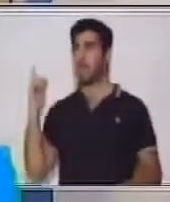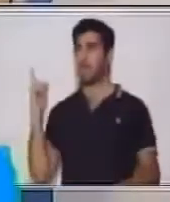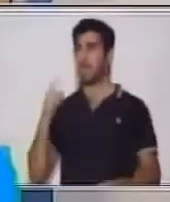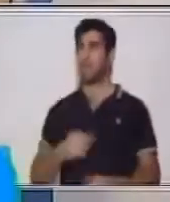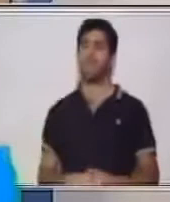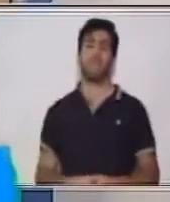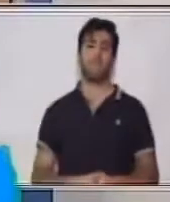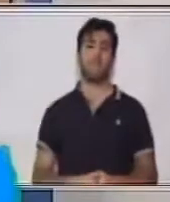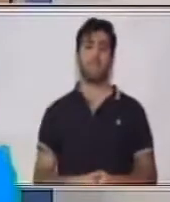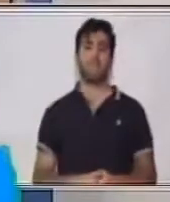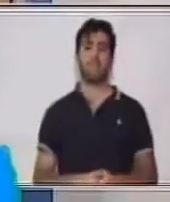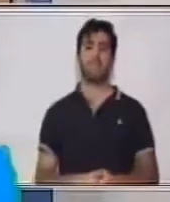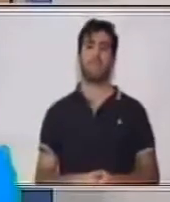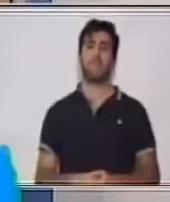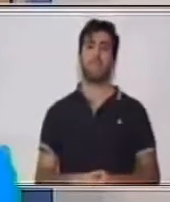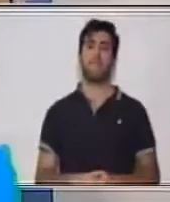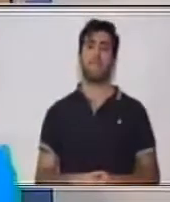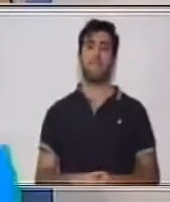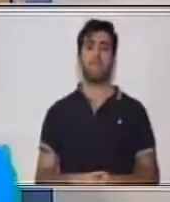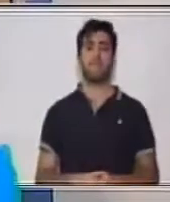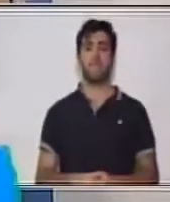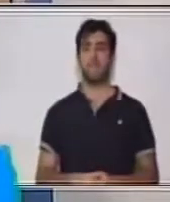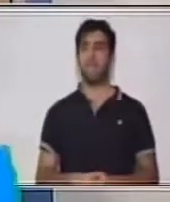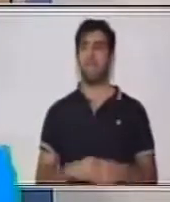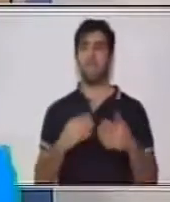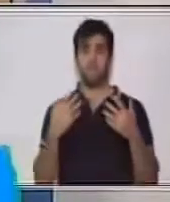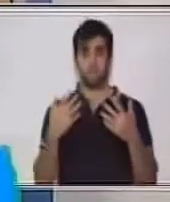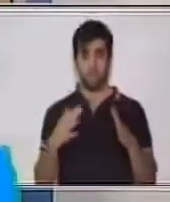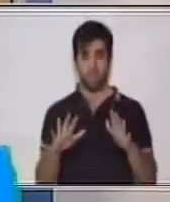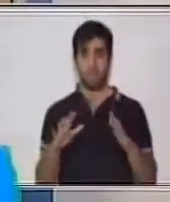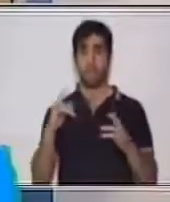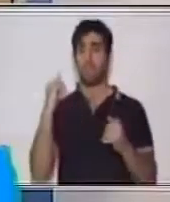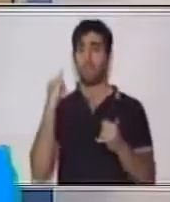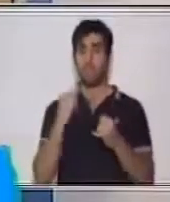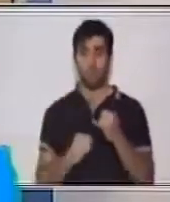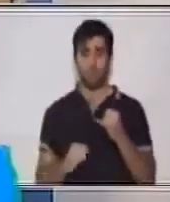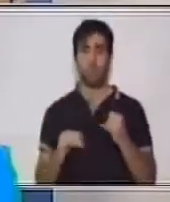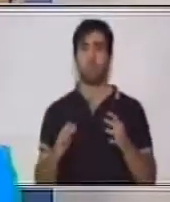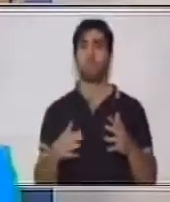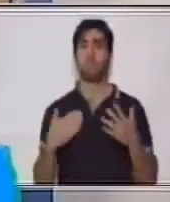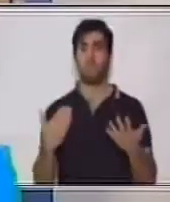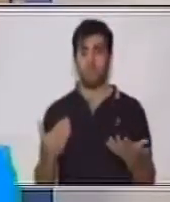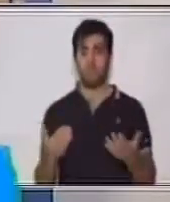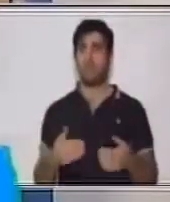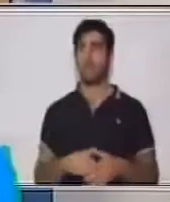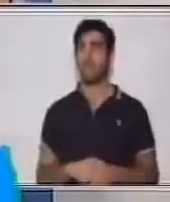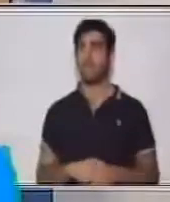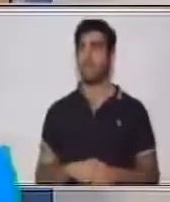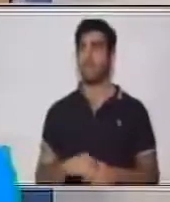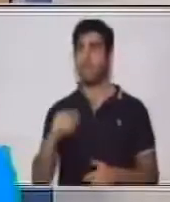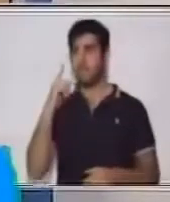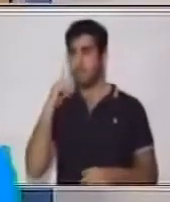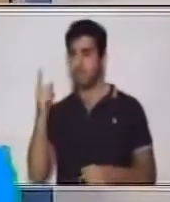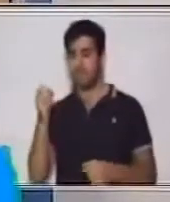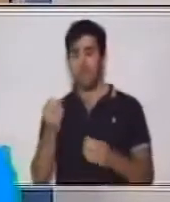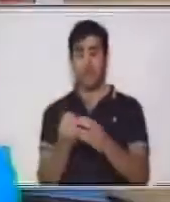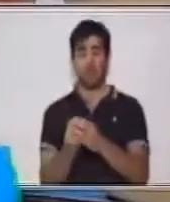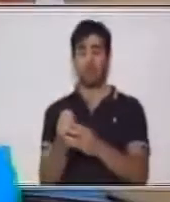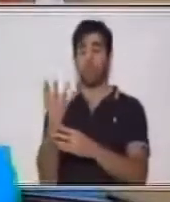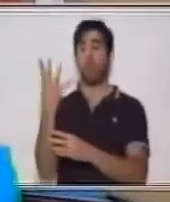noche. La colocamos acá. Y por último, tenemos encendido,